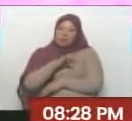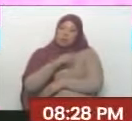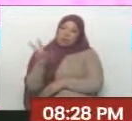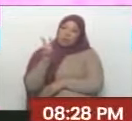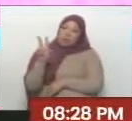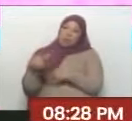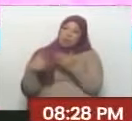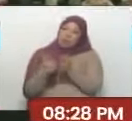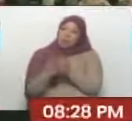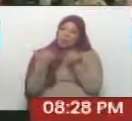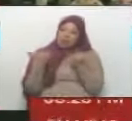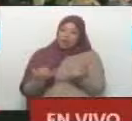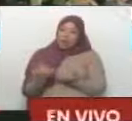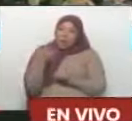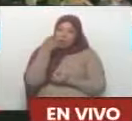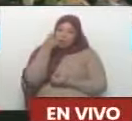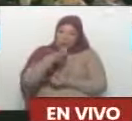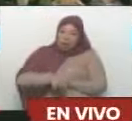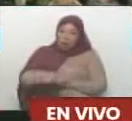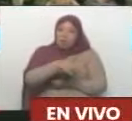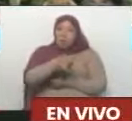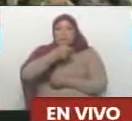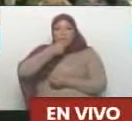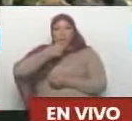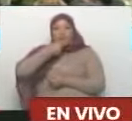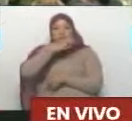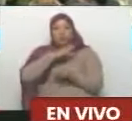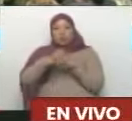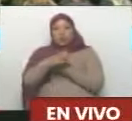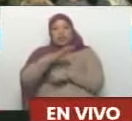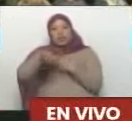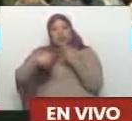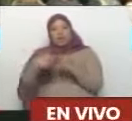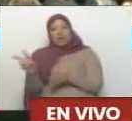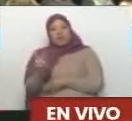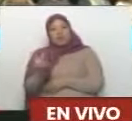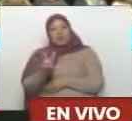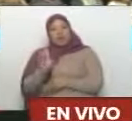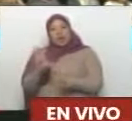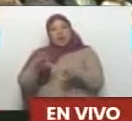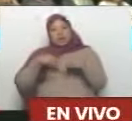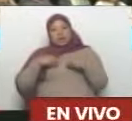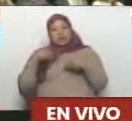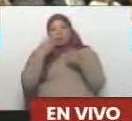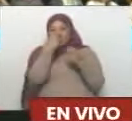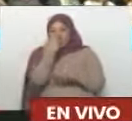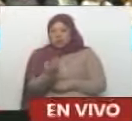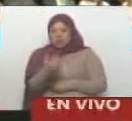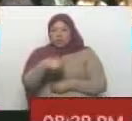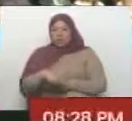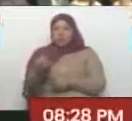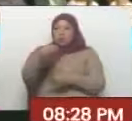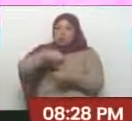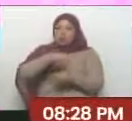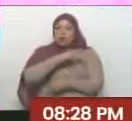la han inyectado en estos días hermosos los cultores y las cultoras que han aceptado esta invitación a